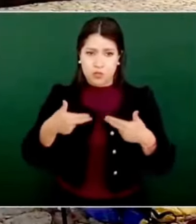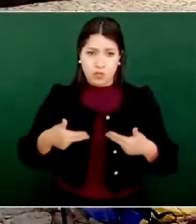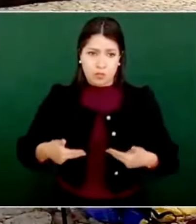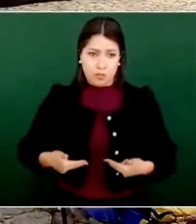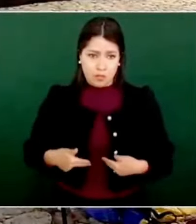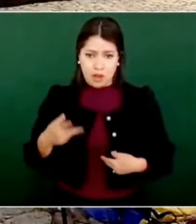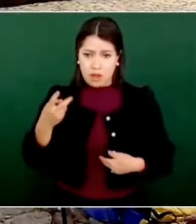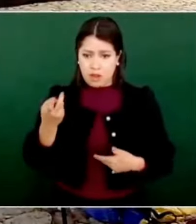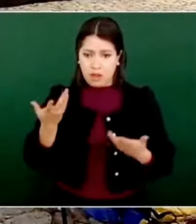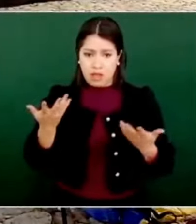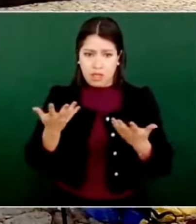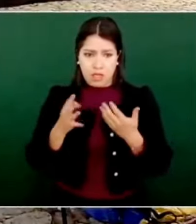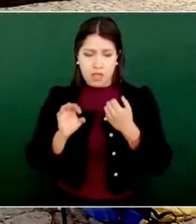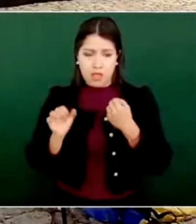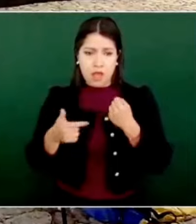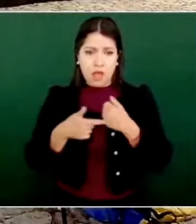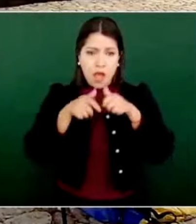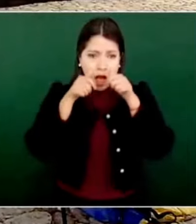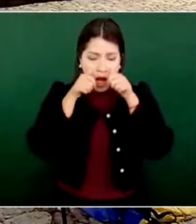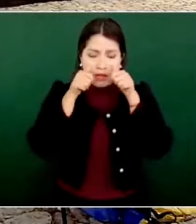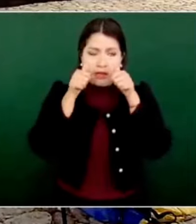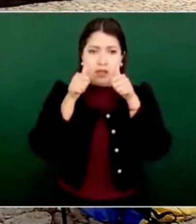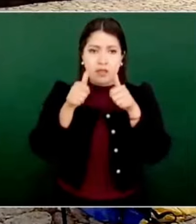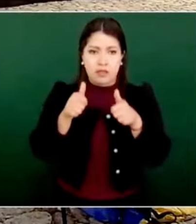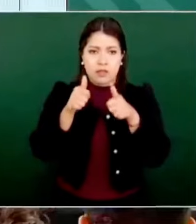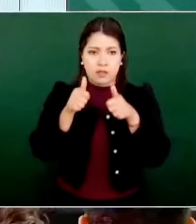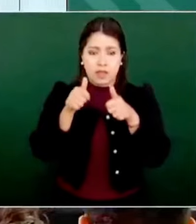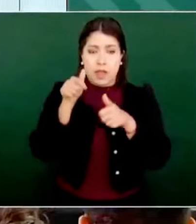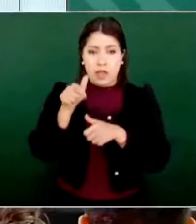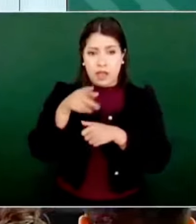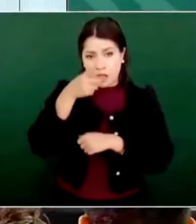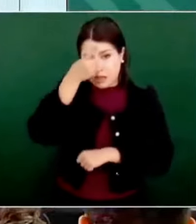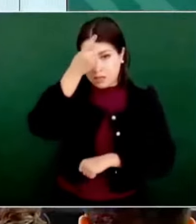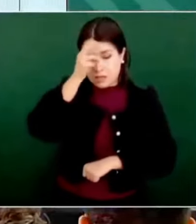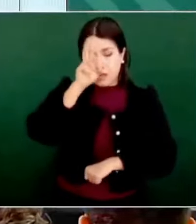que es donde está de director